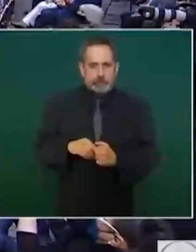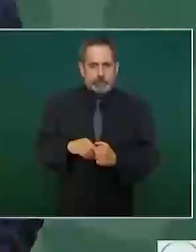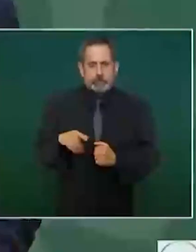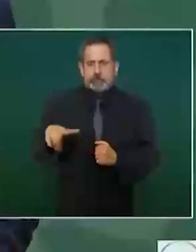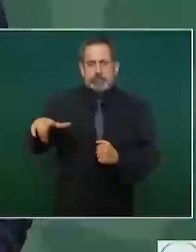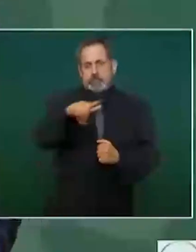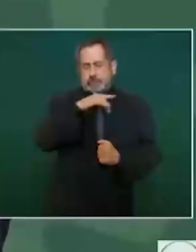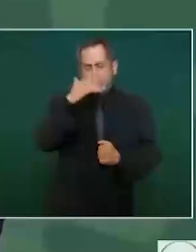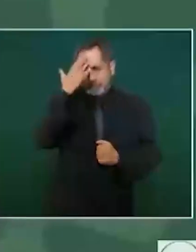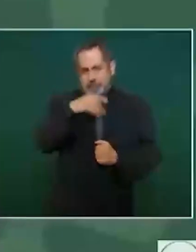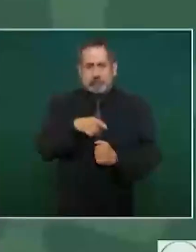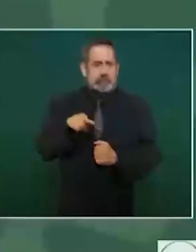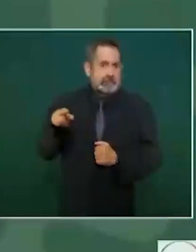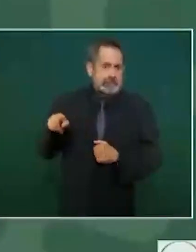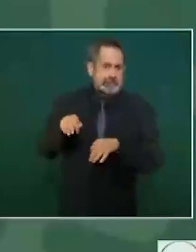dominio público, trabaja